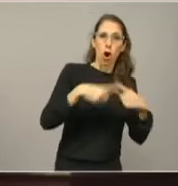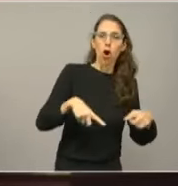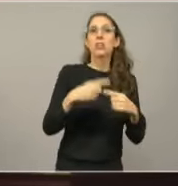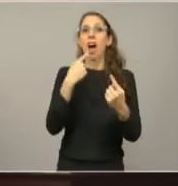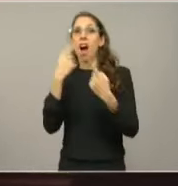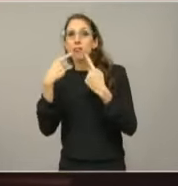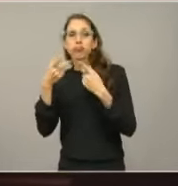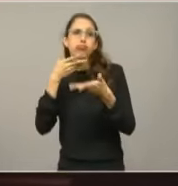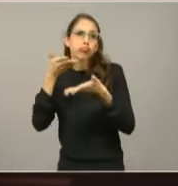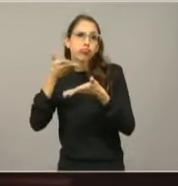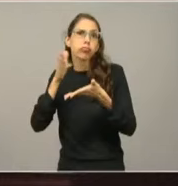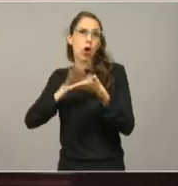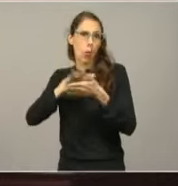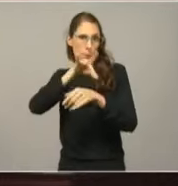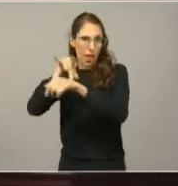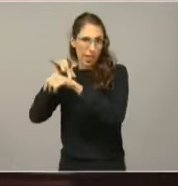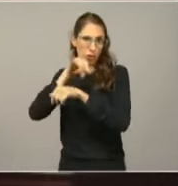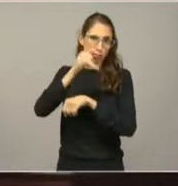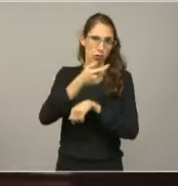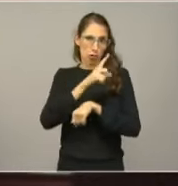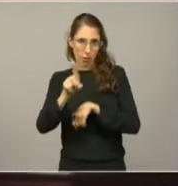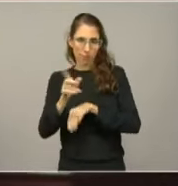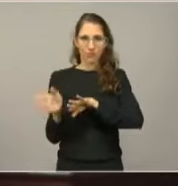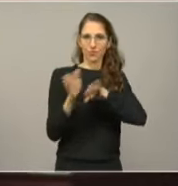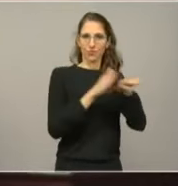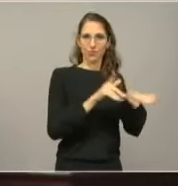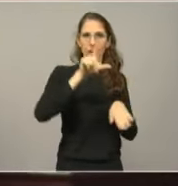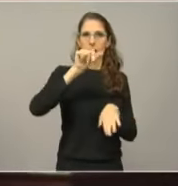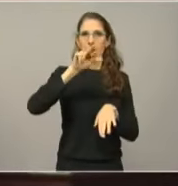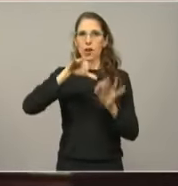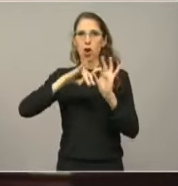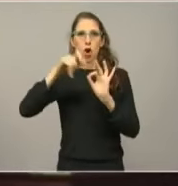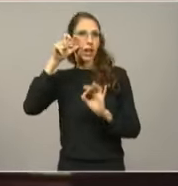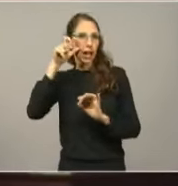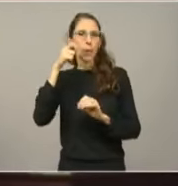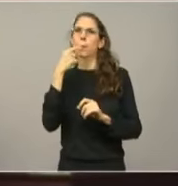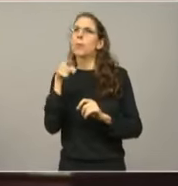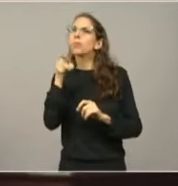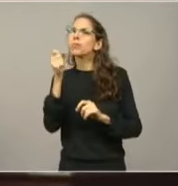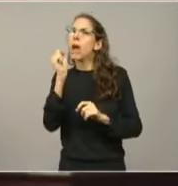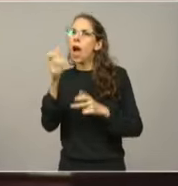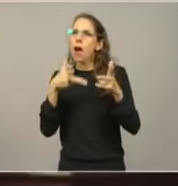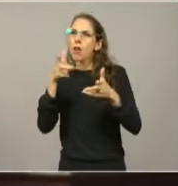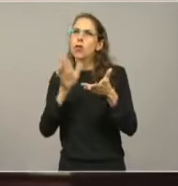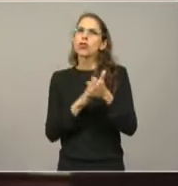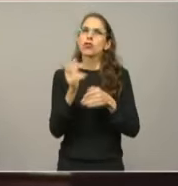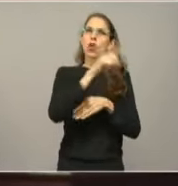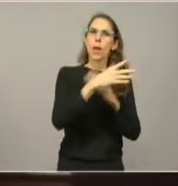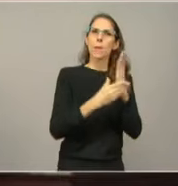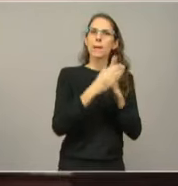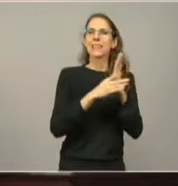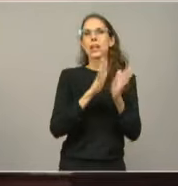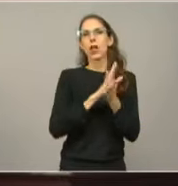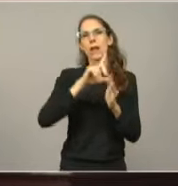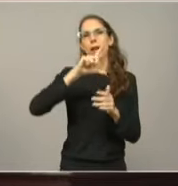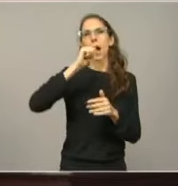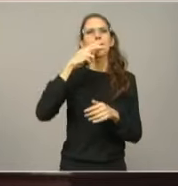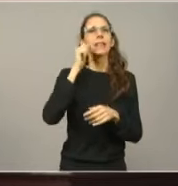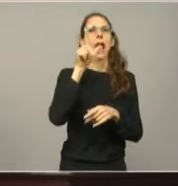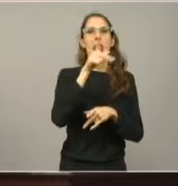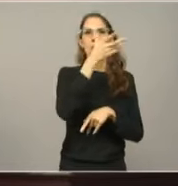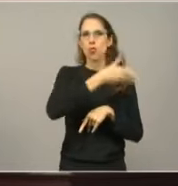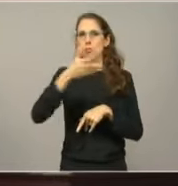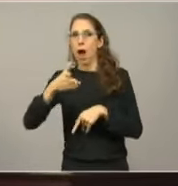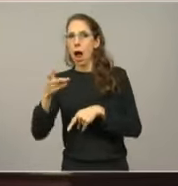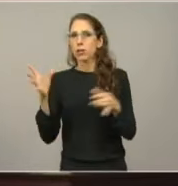lado y por el otro para el ministro larroque estuvo hablando de un convenio con lo que es capital humano quería saber si se puede abundar un poco más al respecto y por el